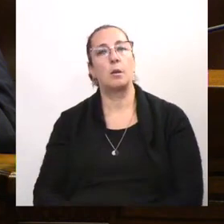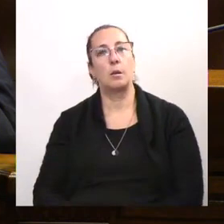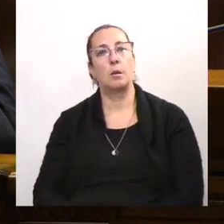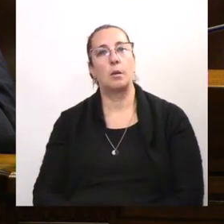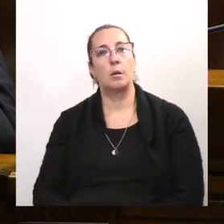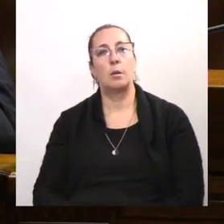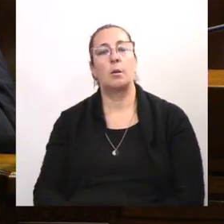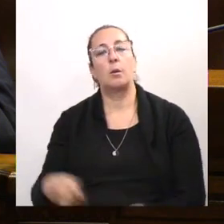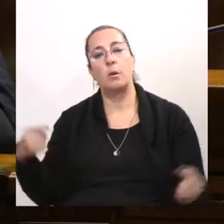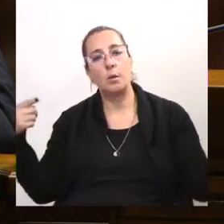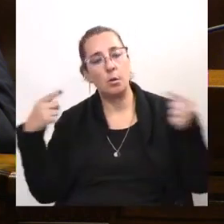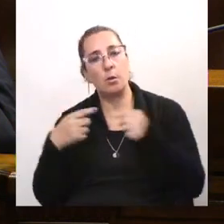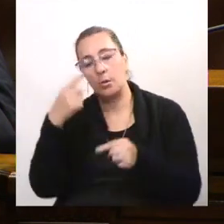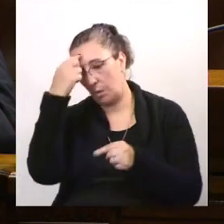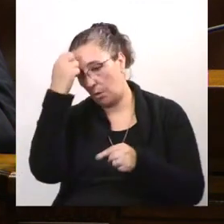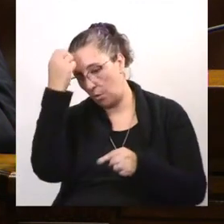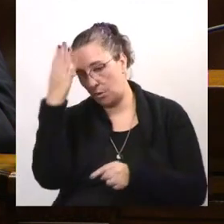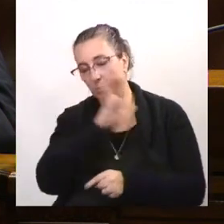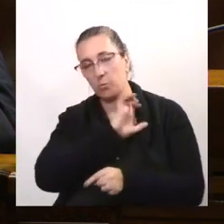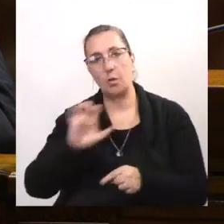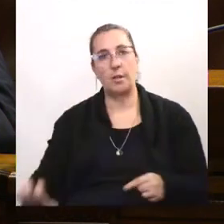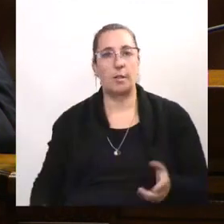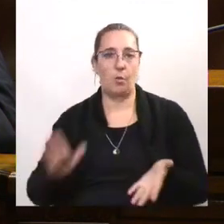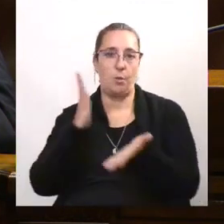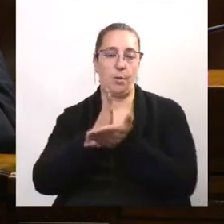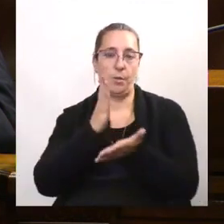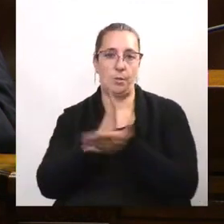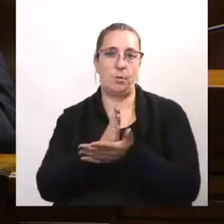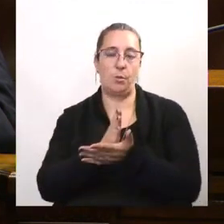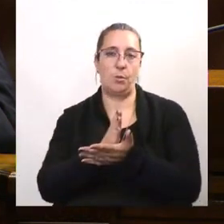y contra el concepto de Estado de Derecho,